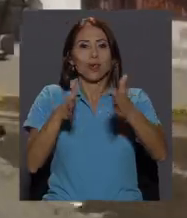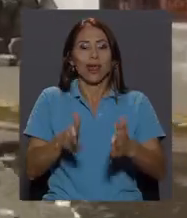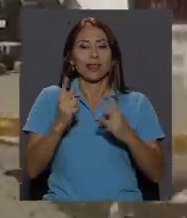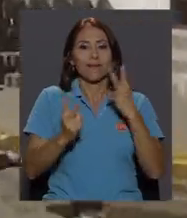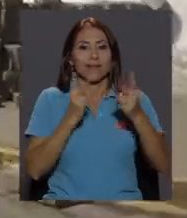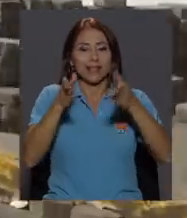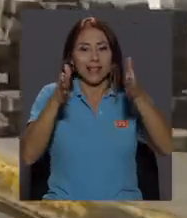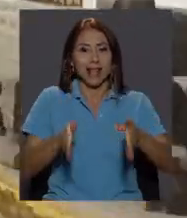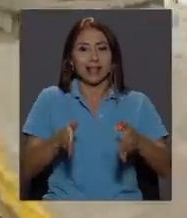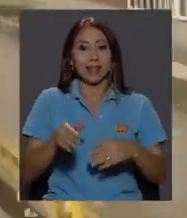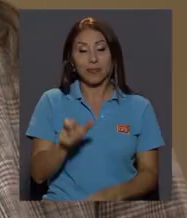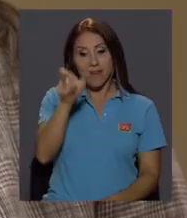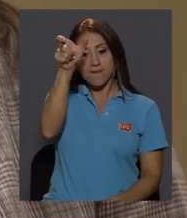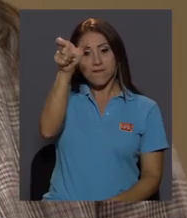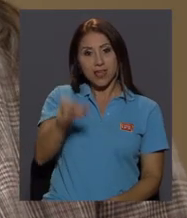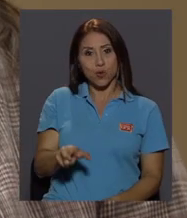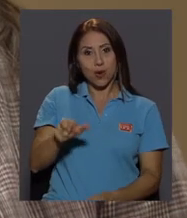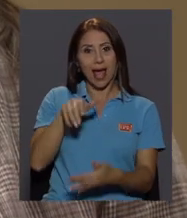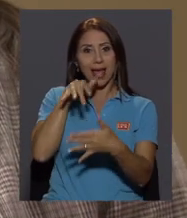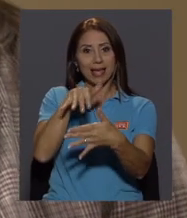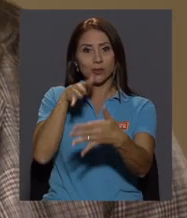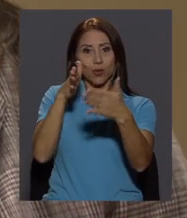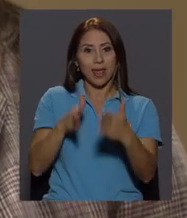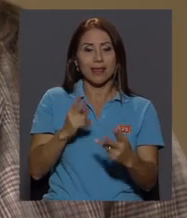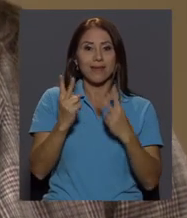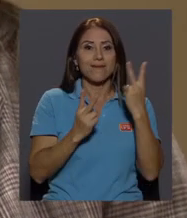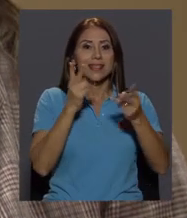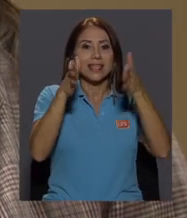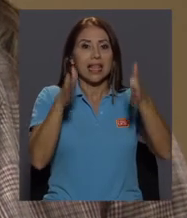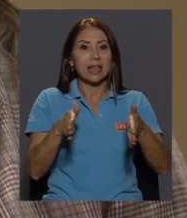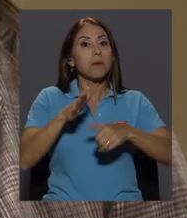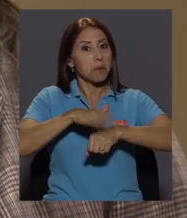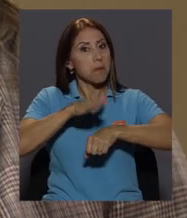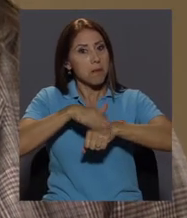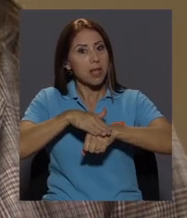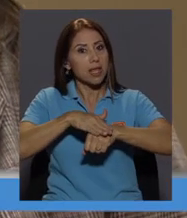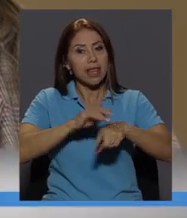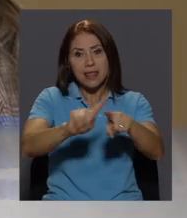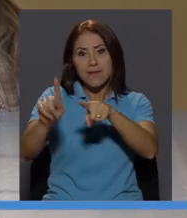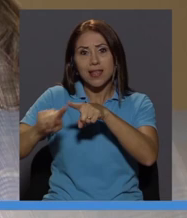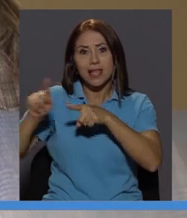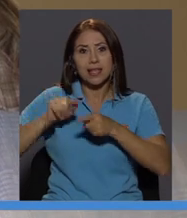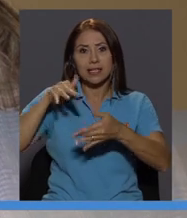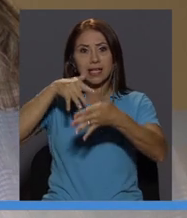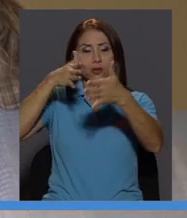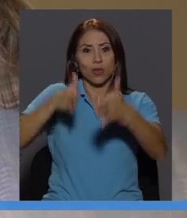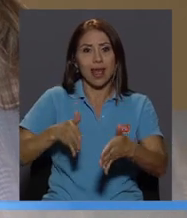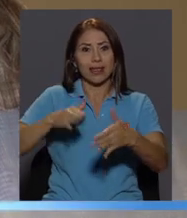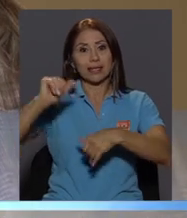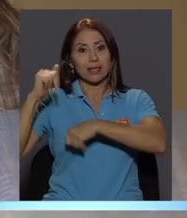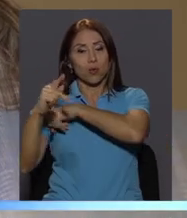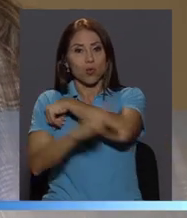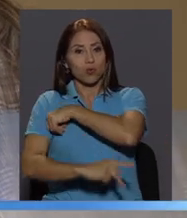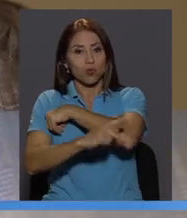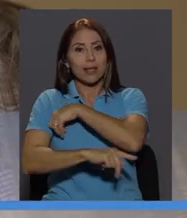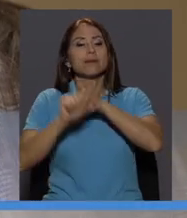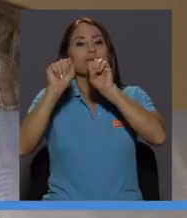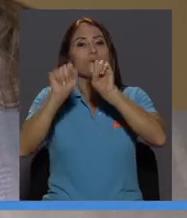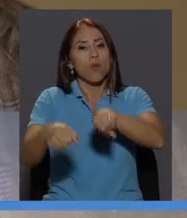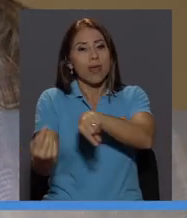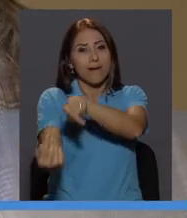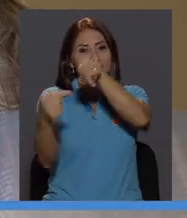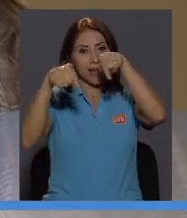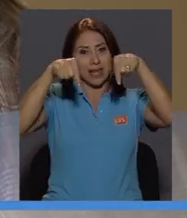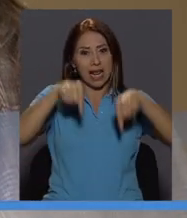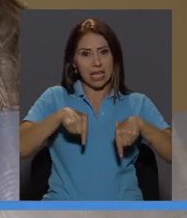visitante. La figura de estudiante visitante nos permite que estudiantes de universidades externas o extranjeras puedan venir